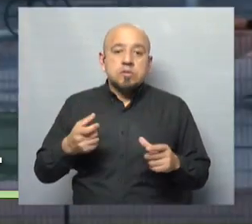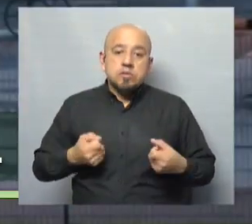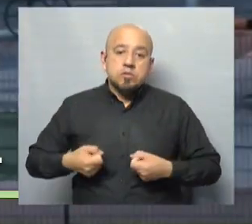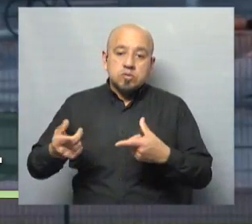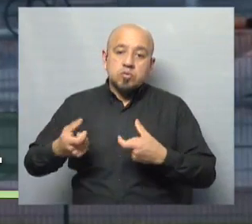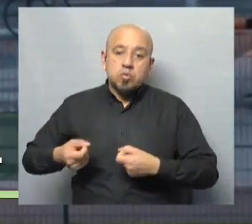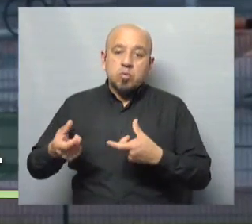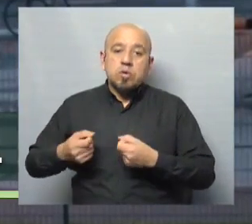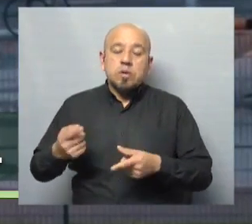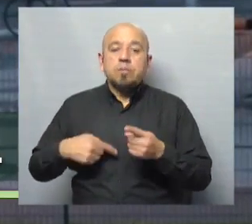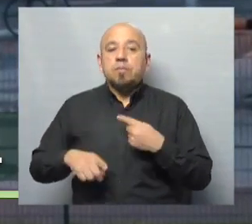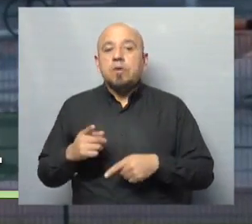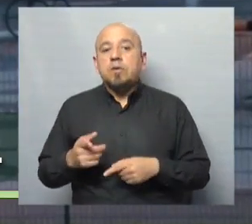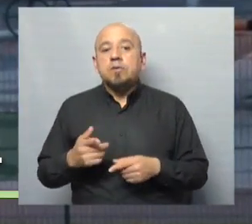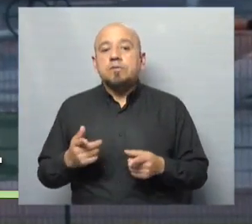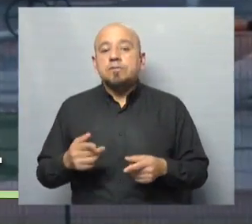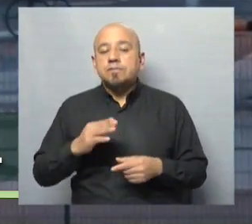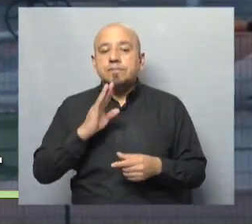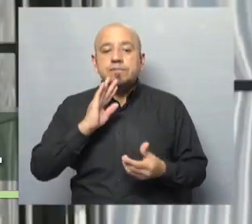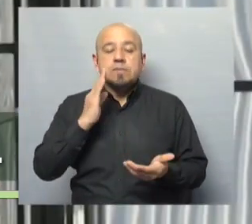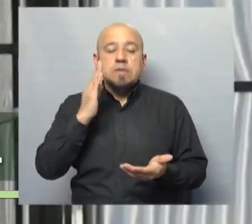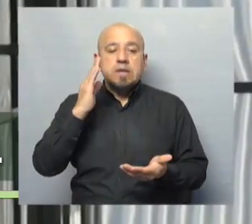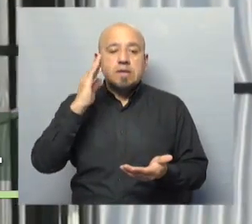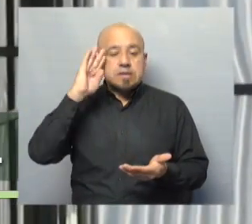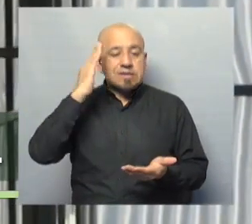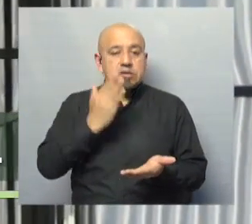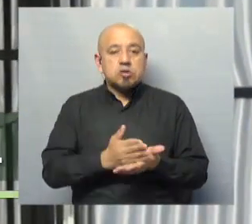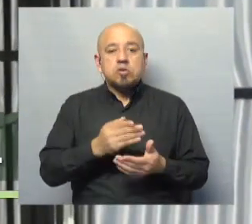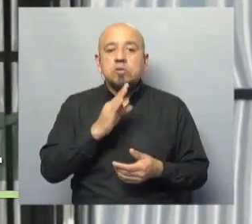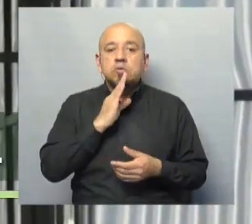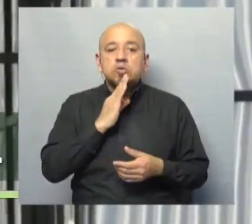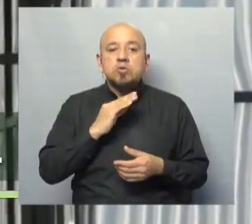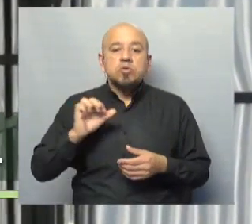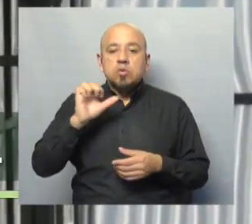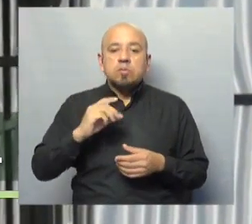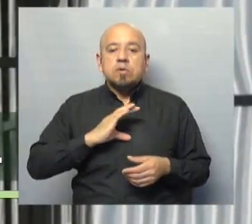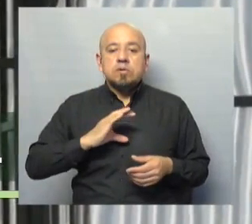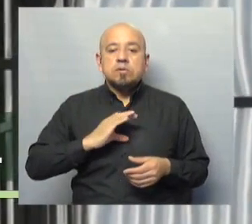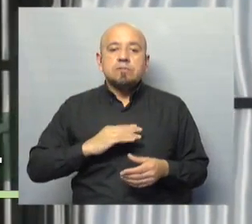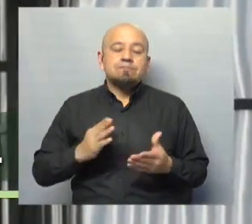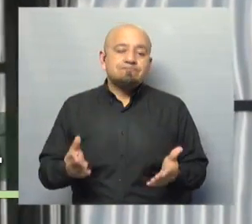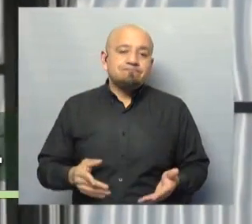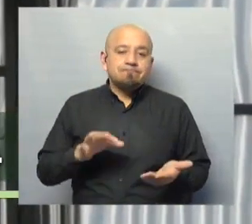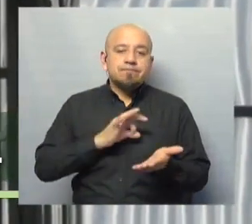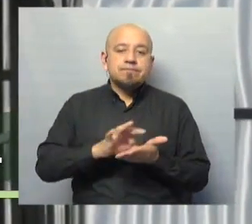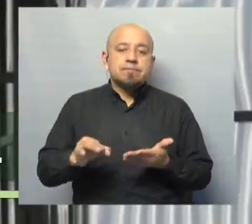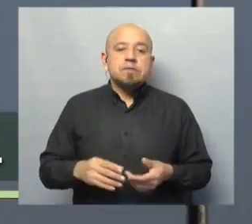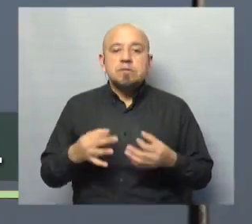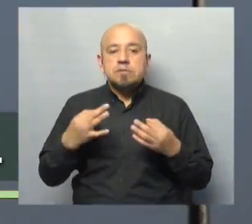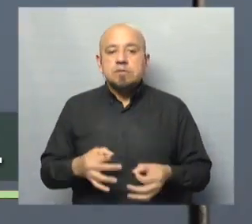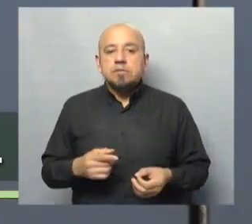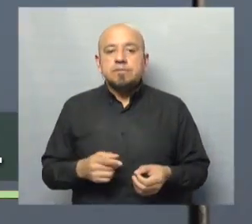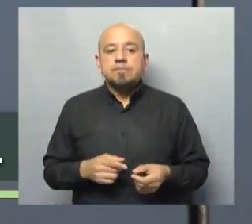subrayó que las sanciones adoptadas por eeuu canadá y los países europeos no permiten dar un servicio técnico adecuado